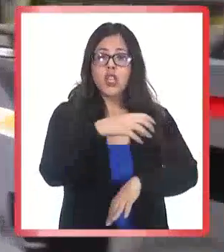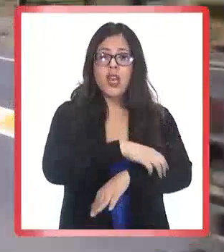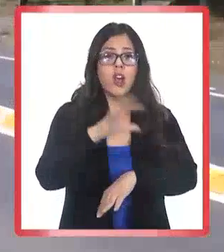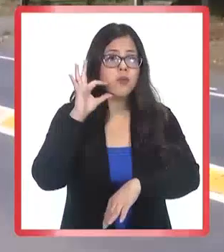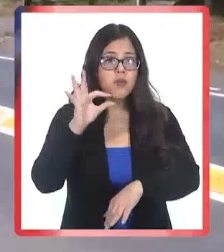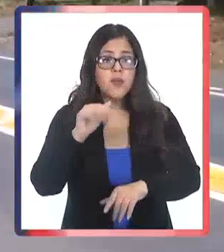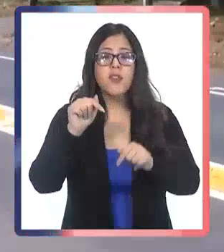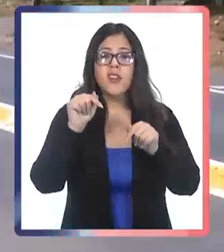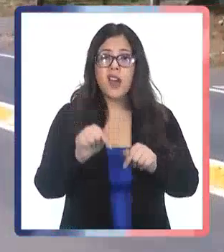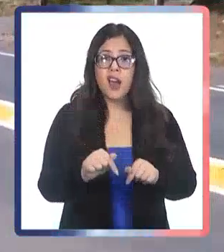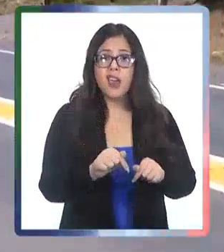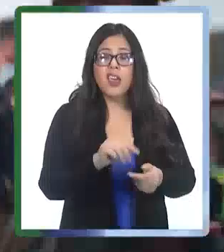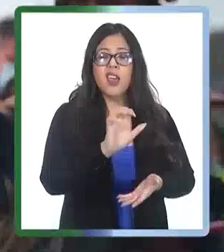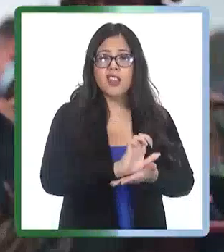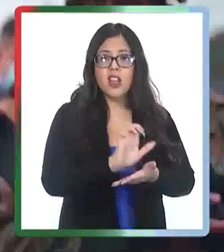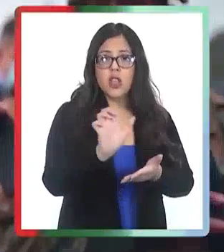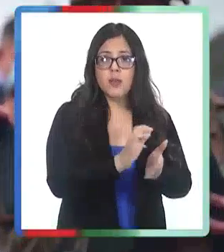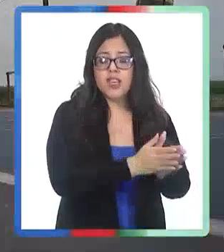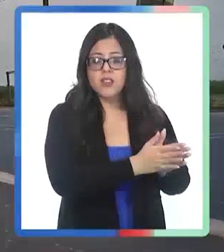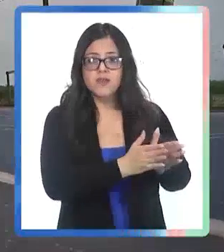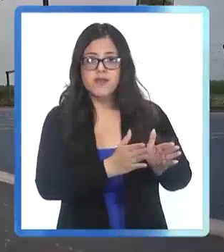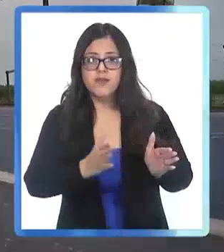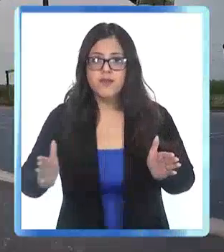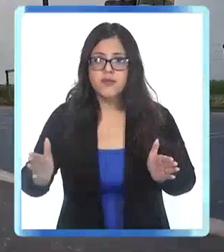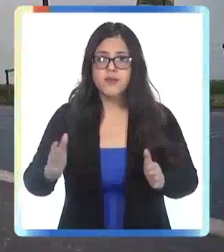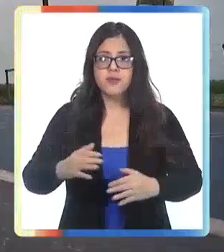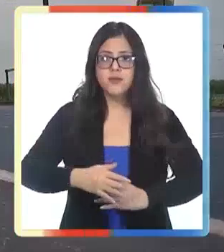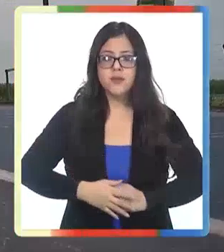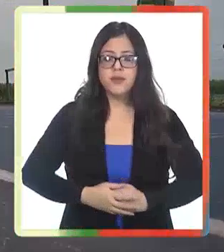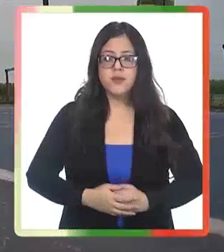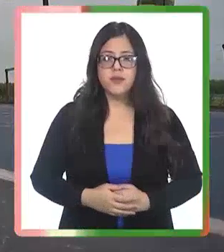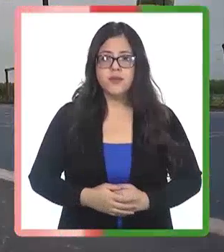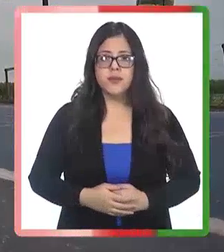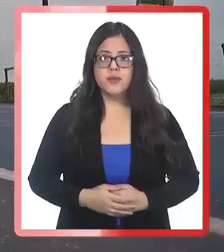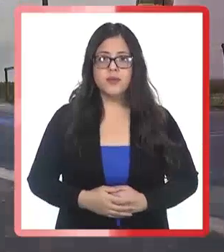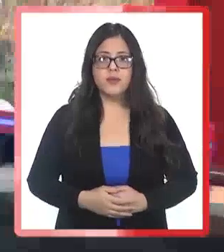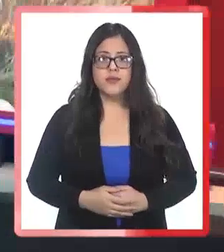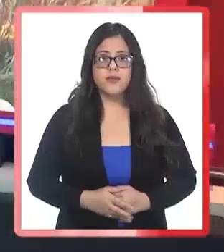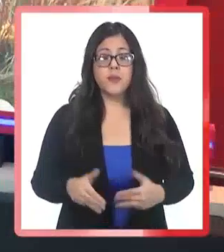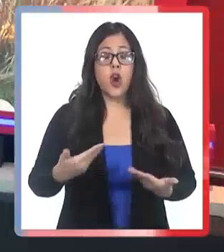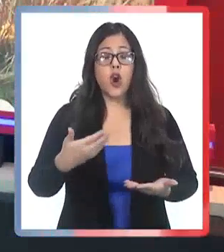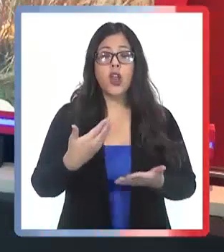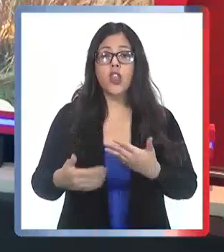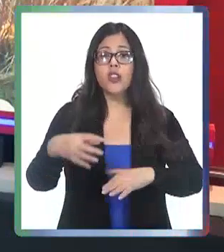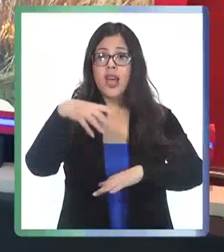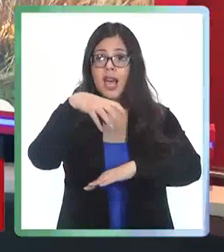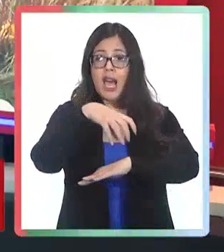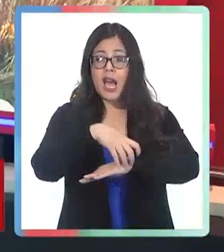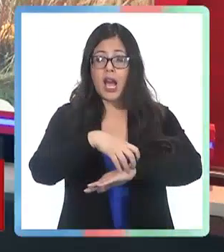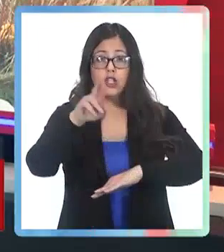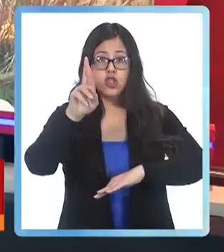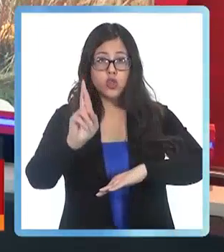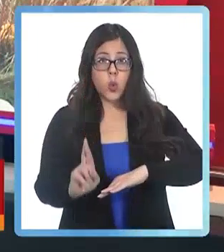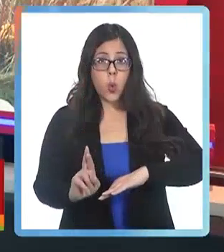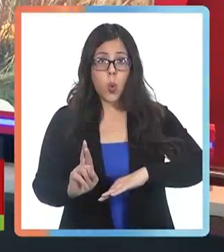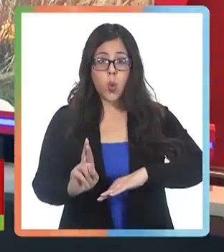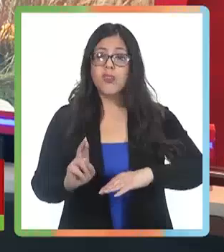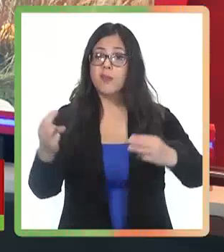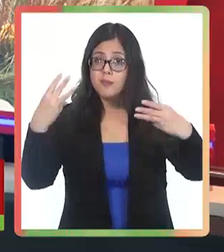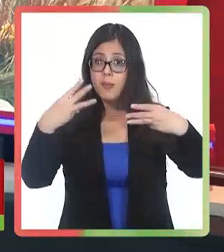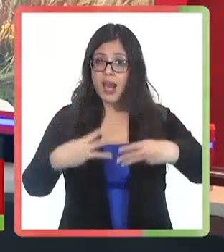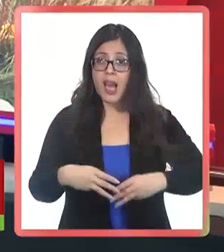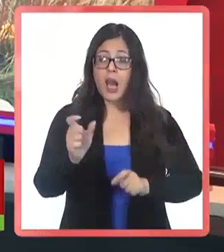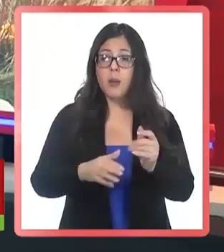Biobío, durante la vigencia del estado de emergencia en la zona. Nos vamos a la región más austral de Chile.